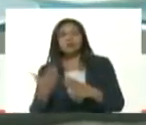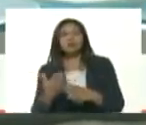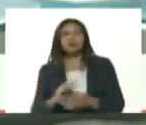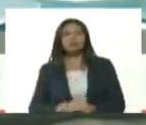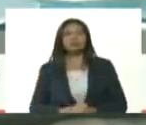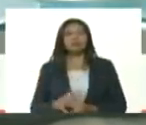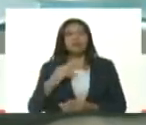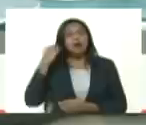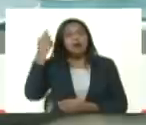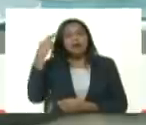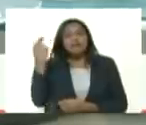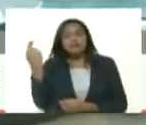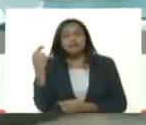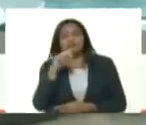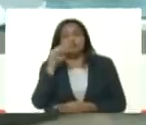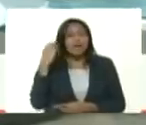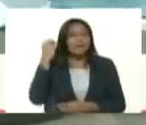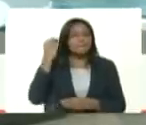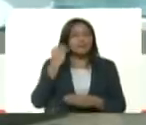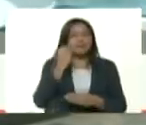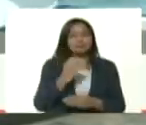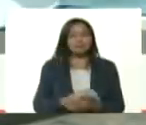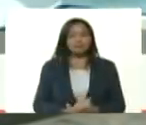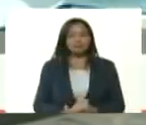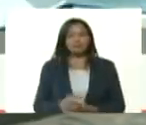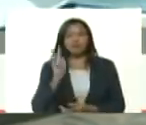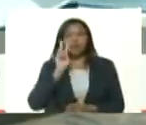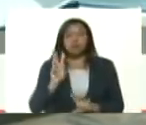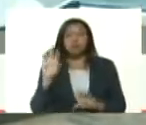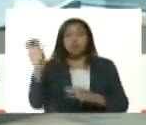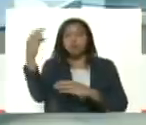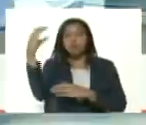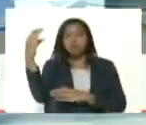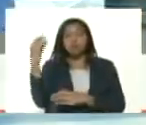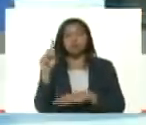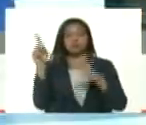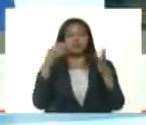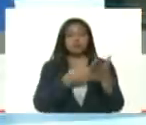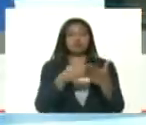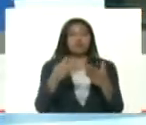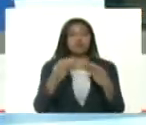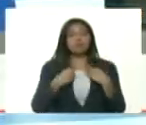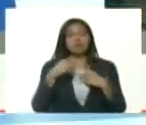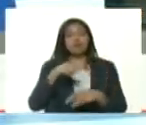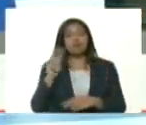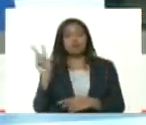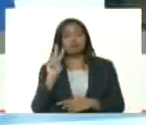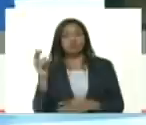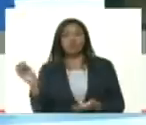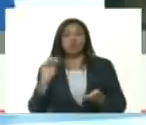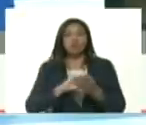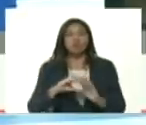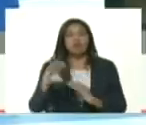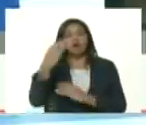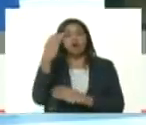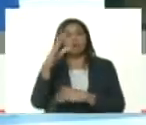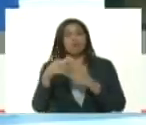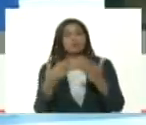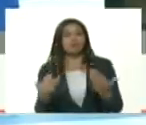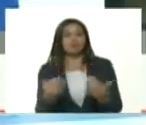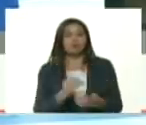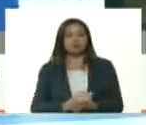Pequeña reflexión, humilde. Yo no he visto a ningún colombiano de los 6 millones que viven en Venezuela regresándose a Colombia en este momento.